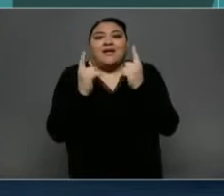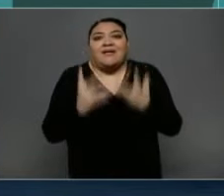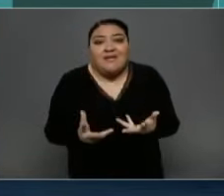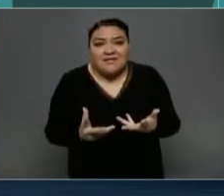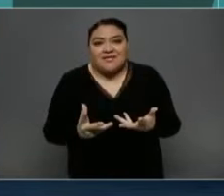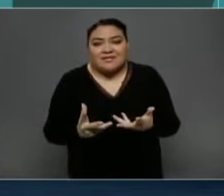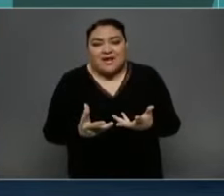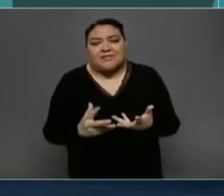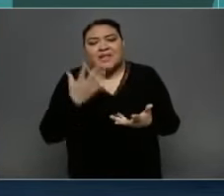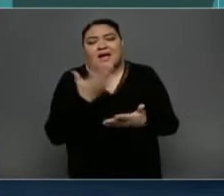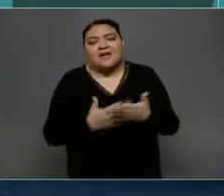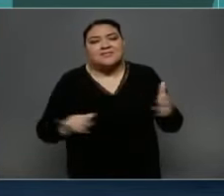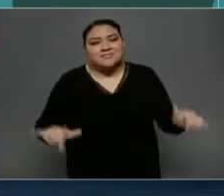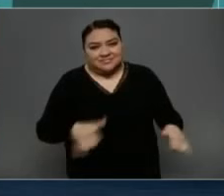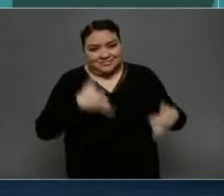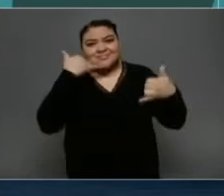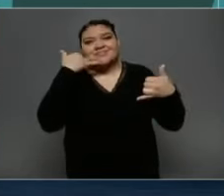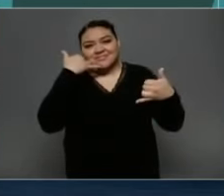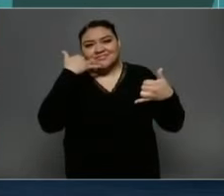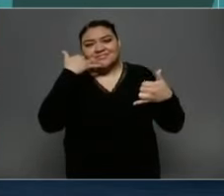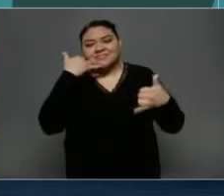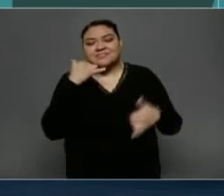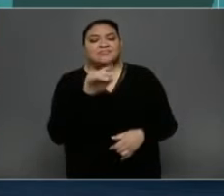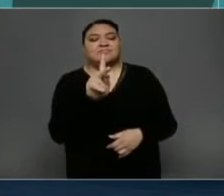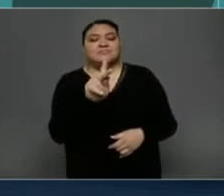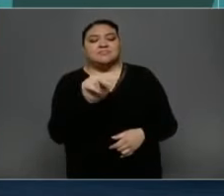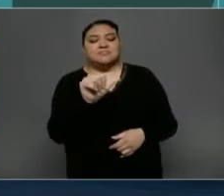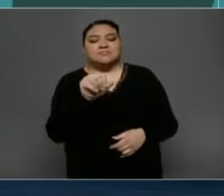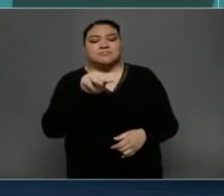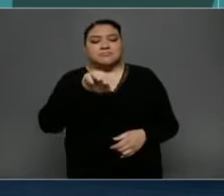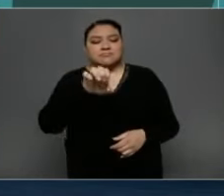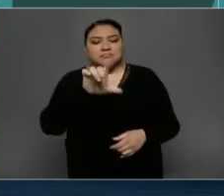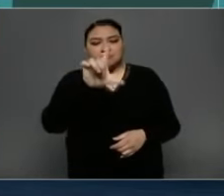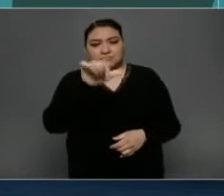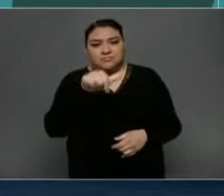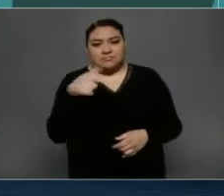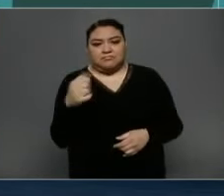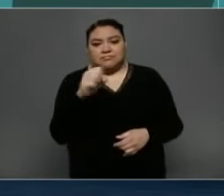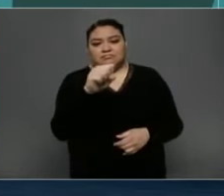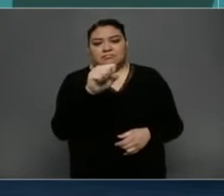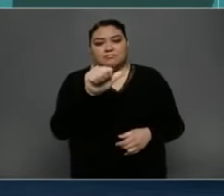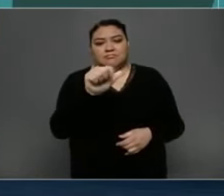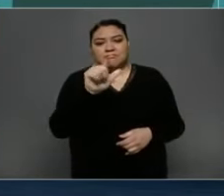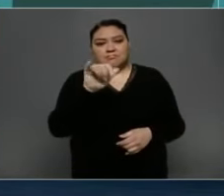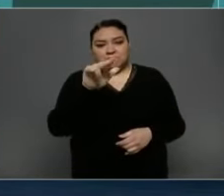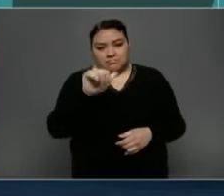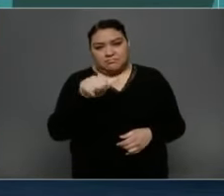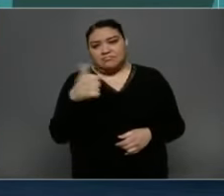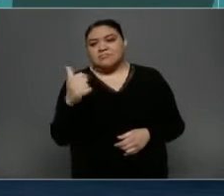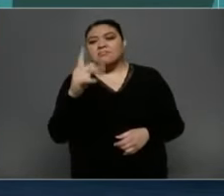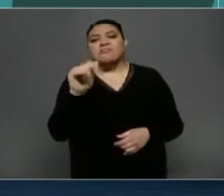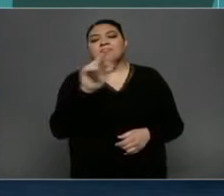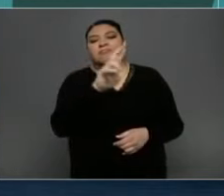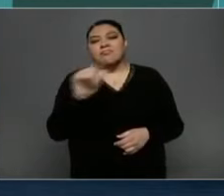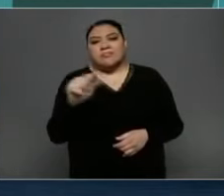voy a hablar ahora con con pamelas salinas parras que es consultora en lactancia